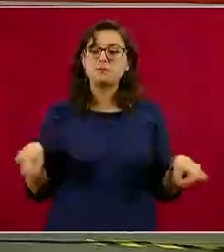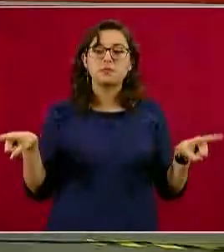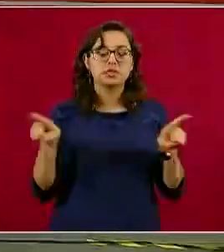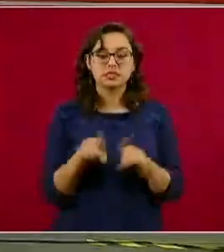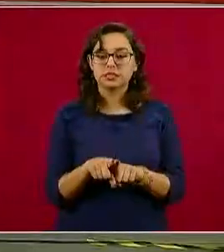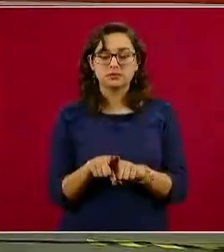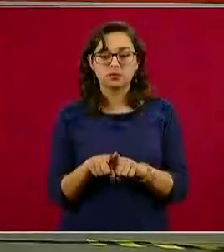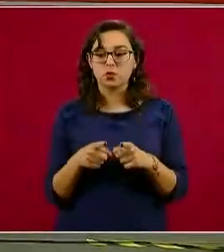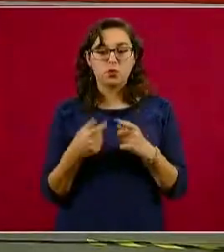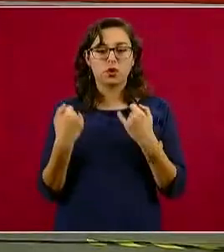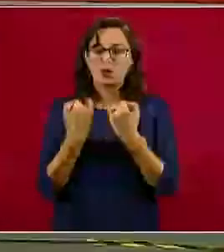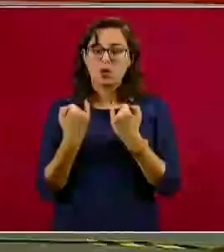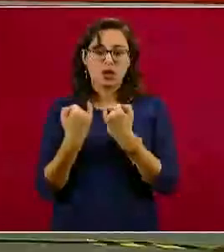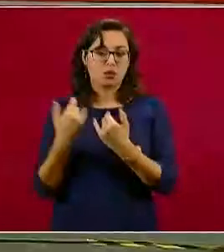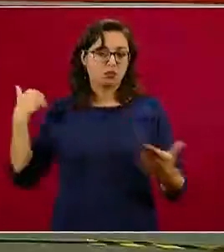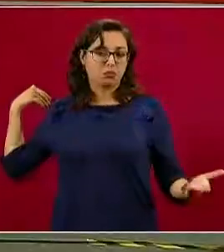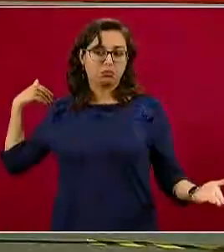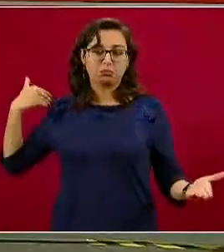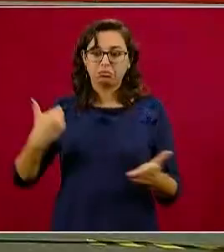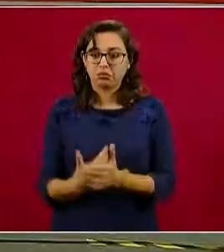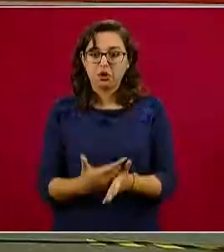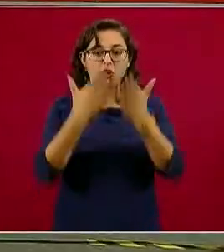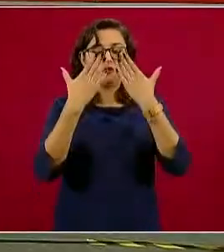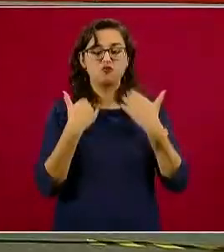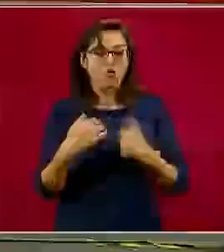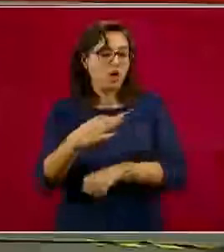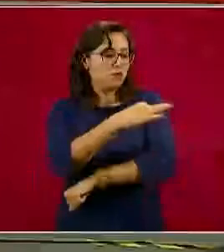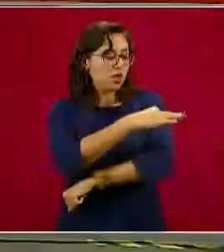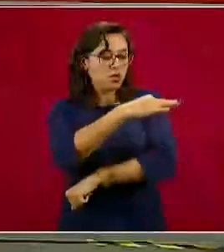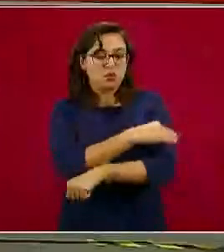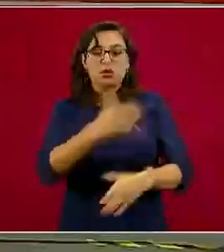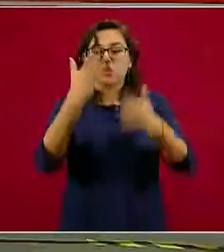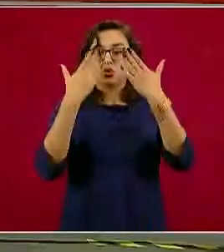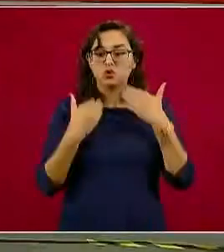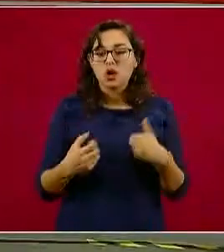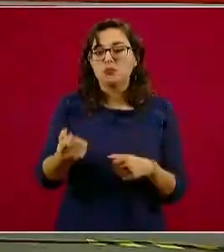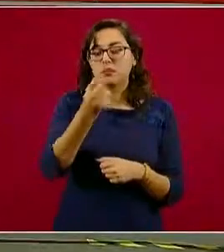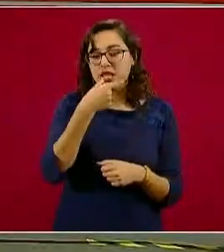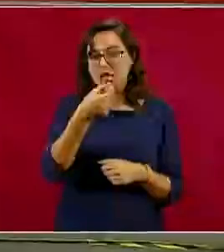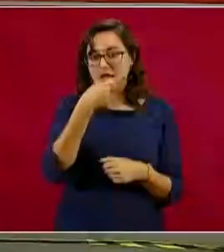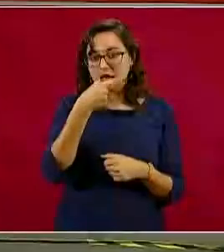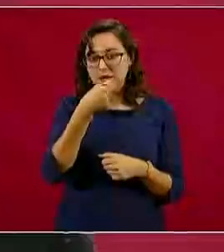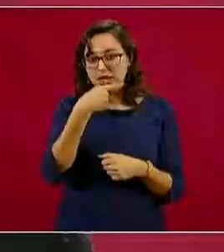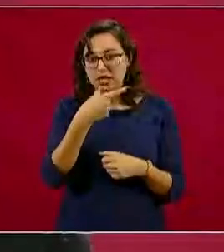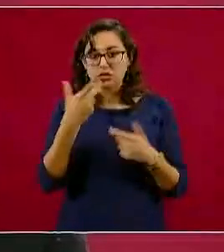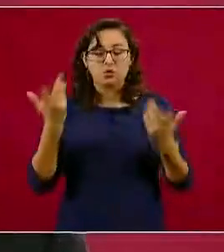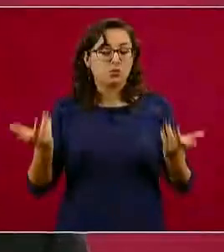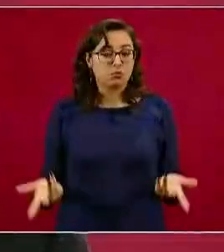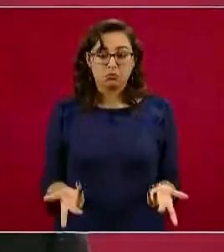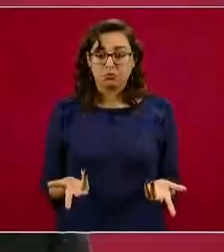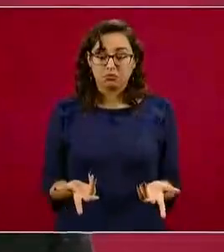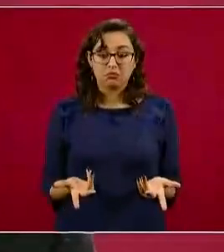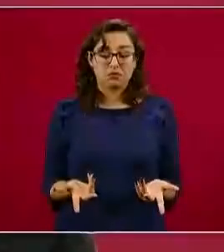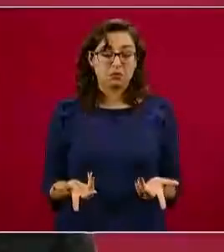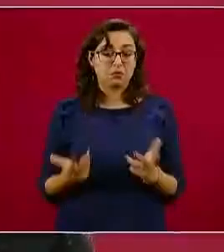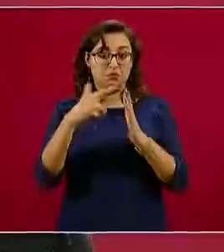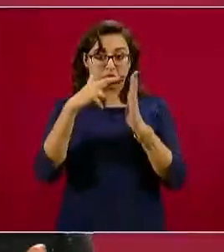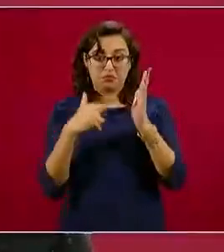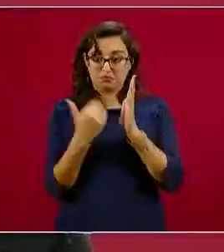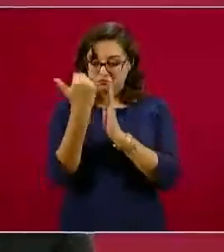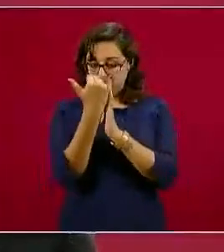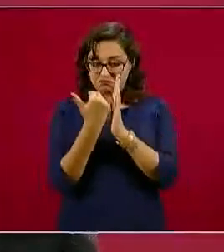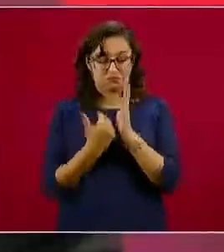no tengamos vacunas, mientras no tengamos tratamientos o medicamentos profilácticos, las medidas de control